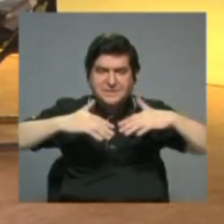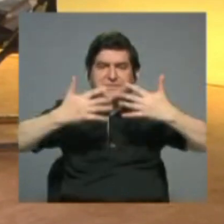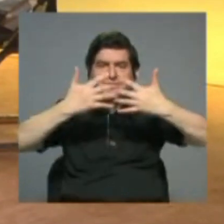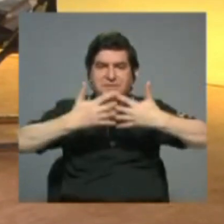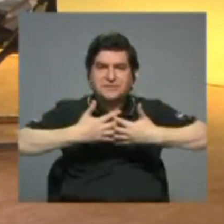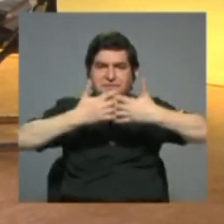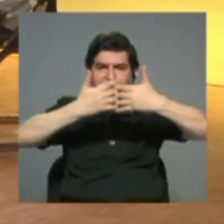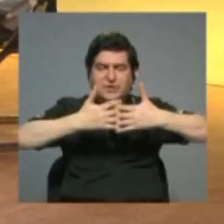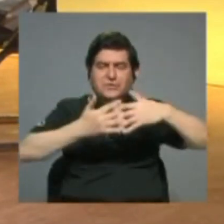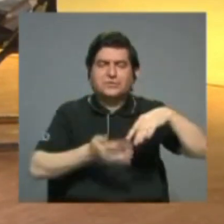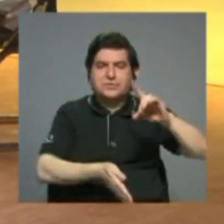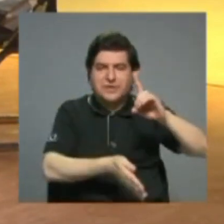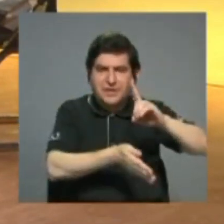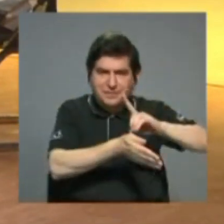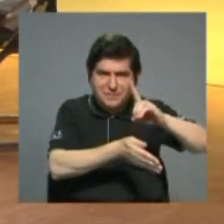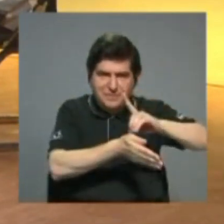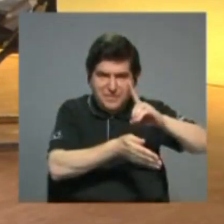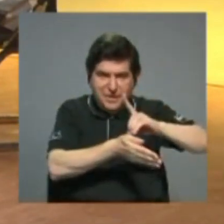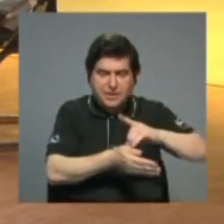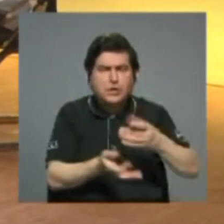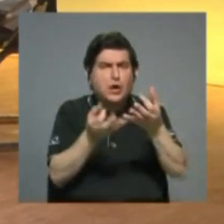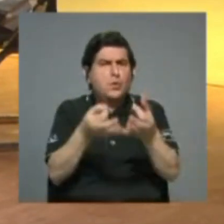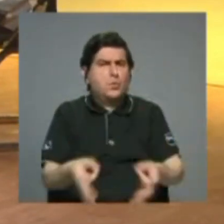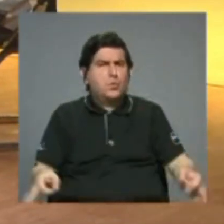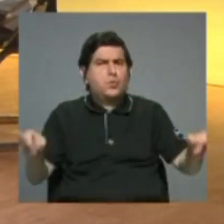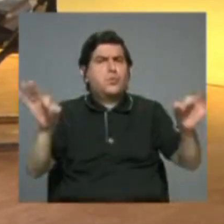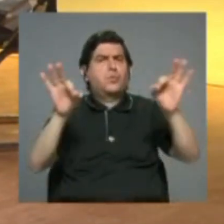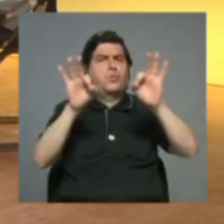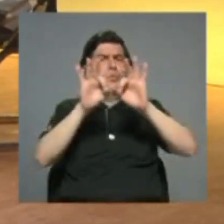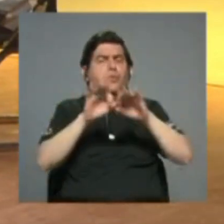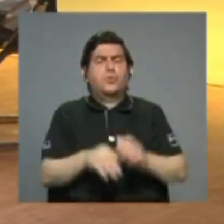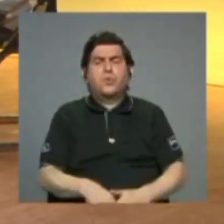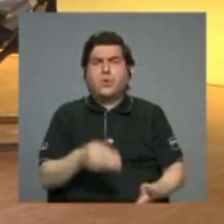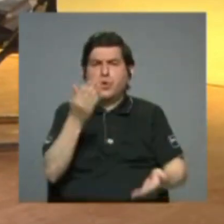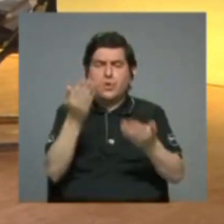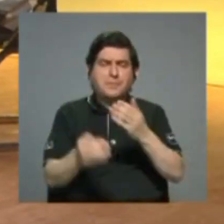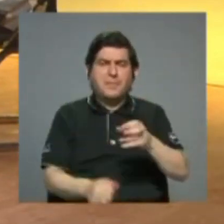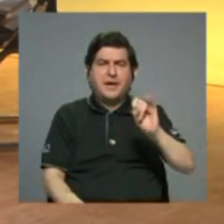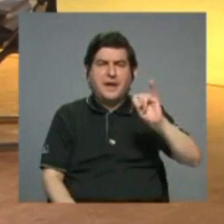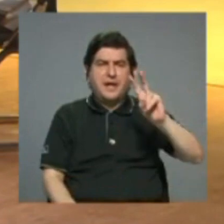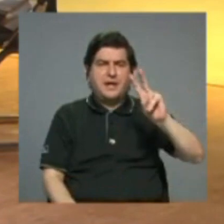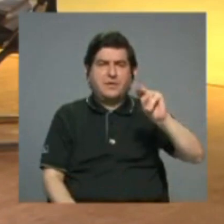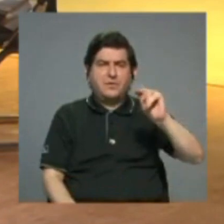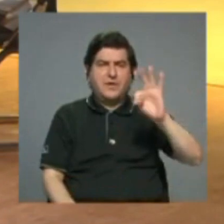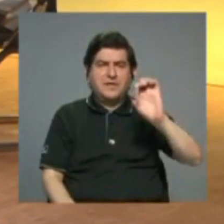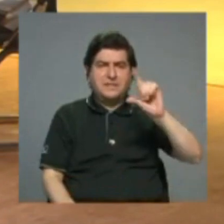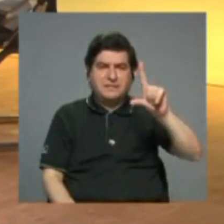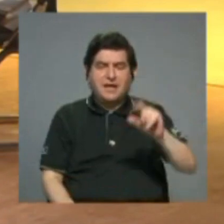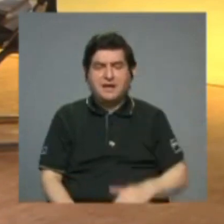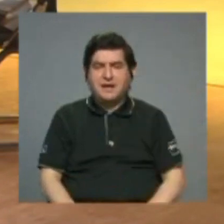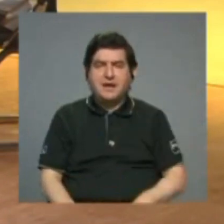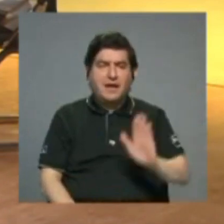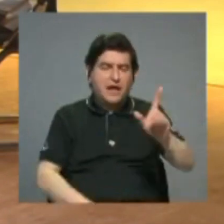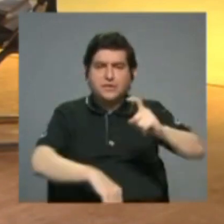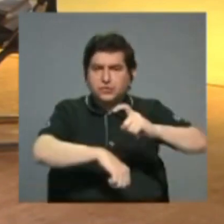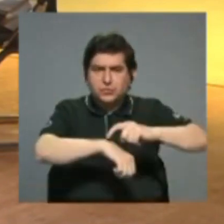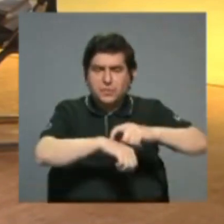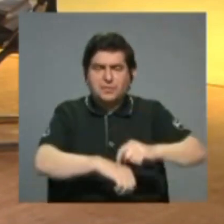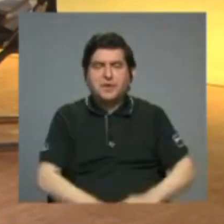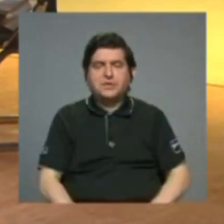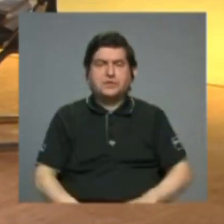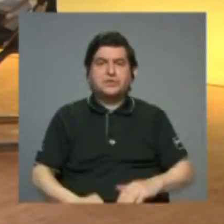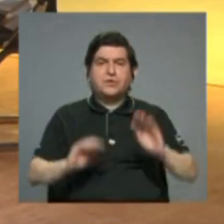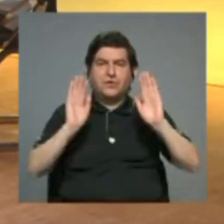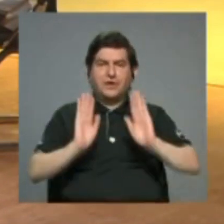industria médica se volvió más importante que lo que fue Intel, que fue el gran éxito,